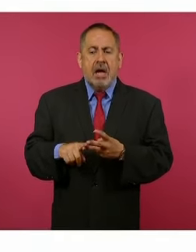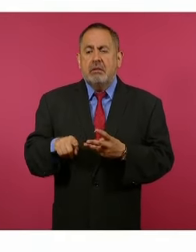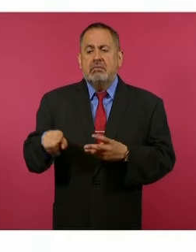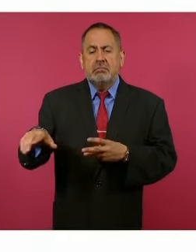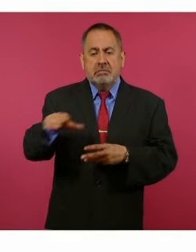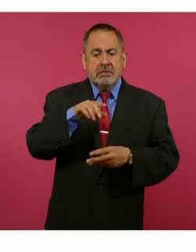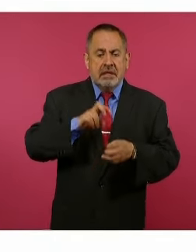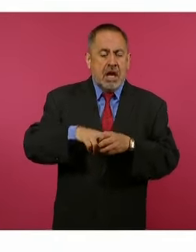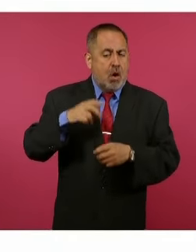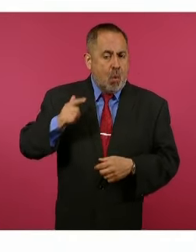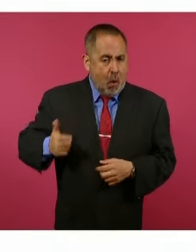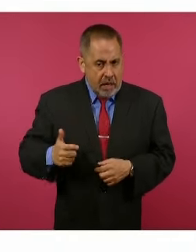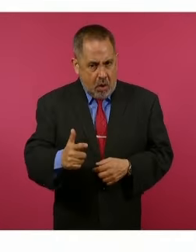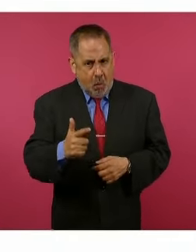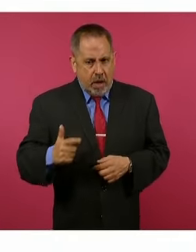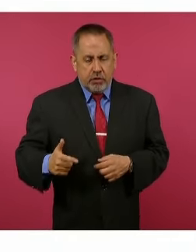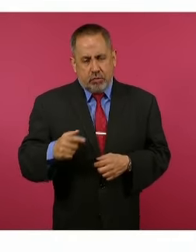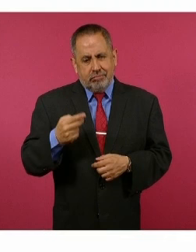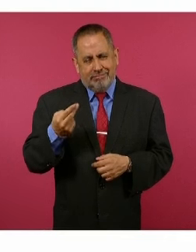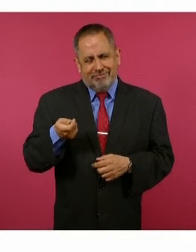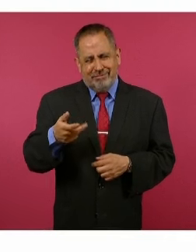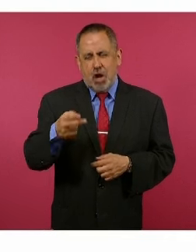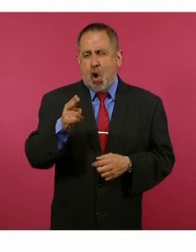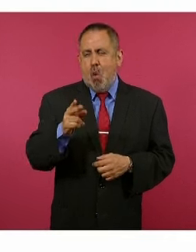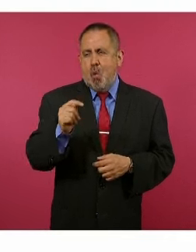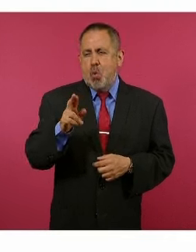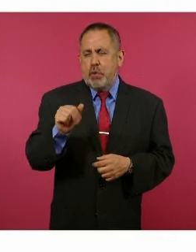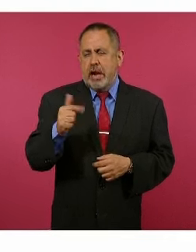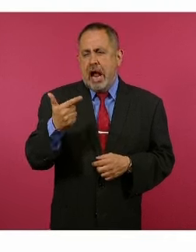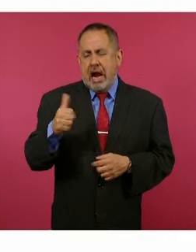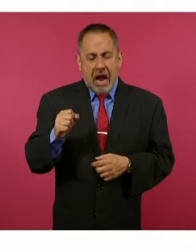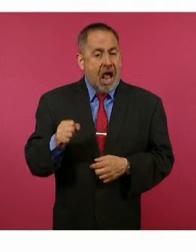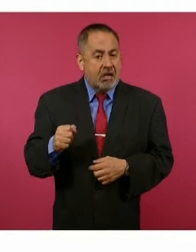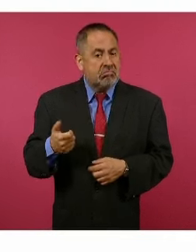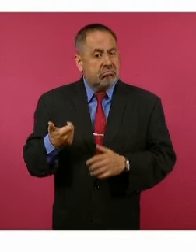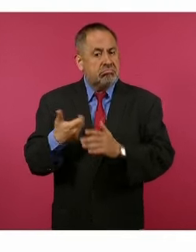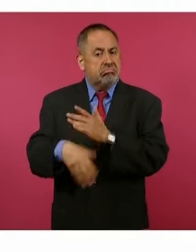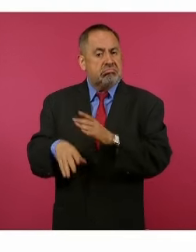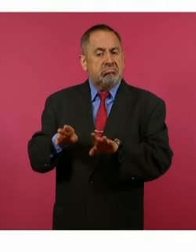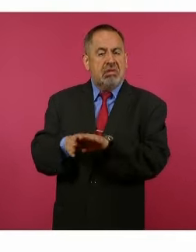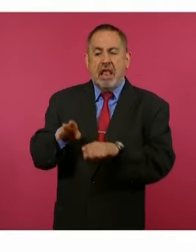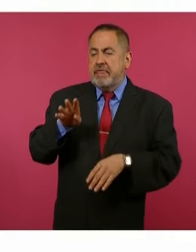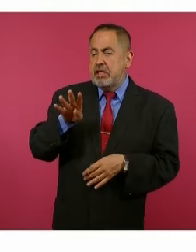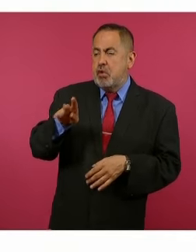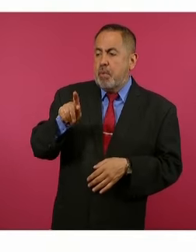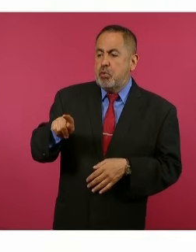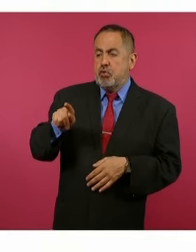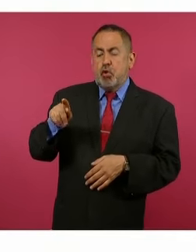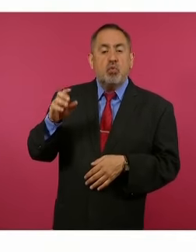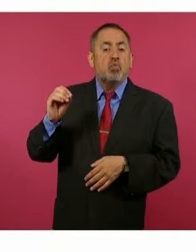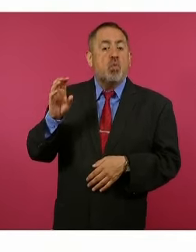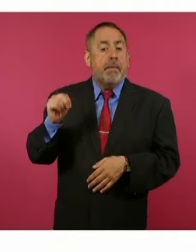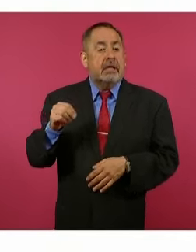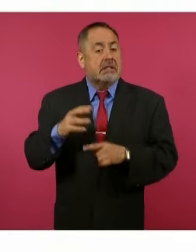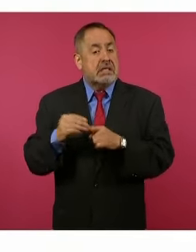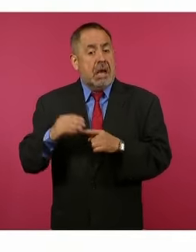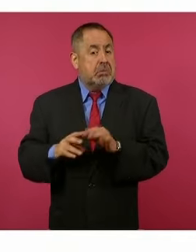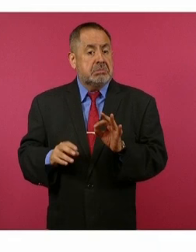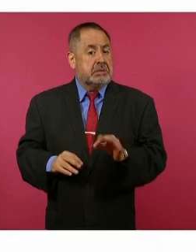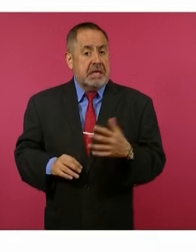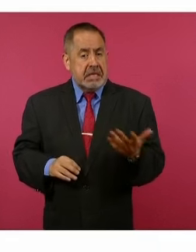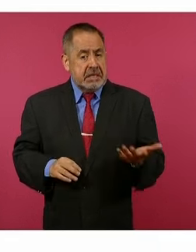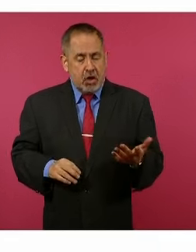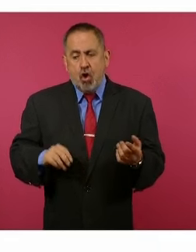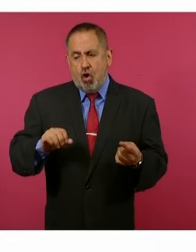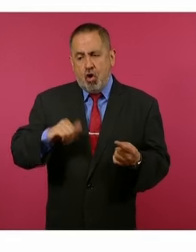de ultragas en Guanajuato también con precios en este caso último de 19 pes con9 y otros casos